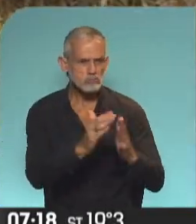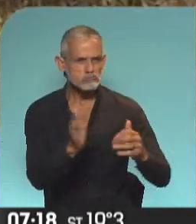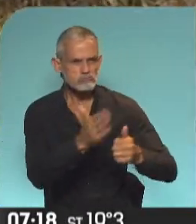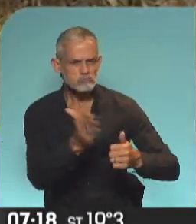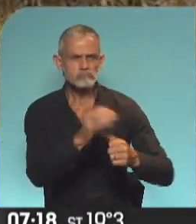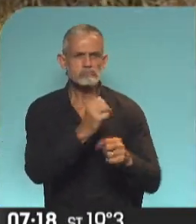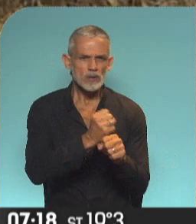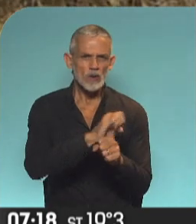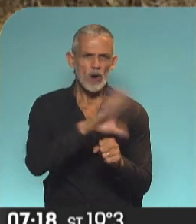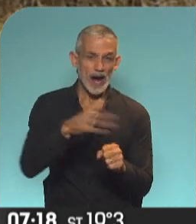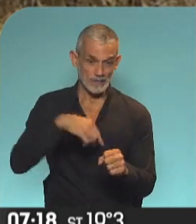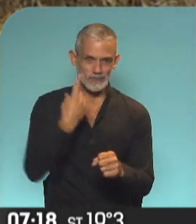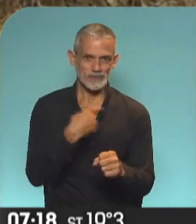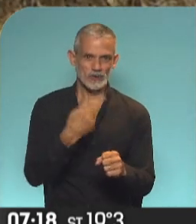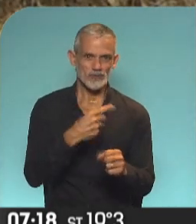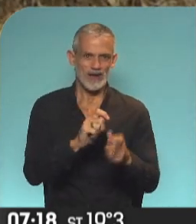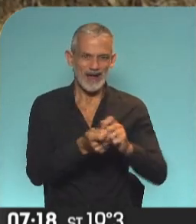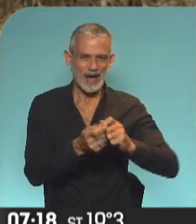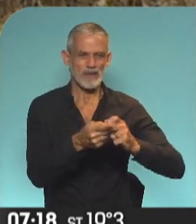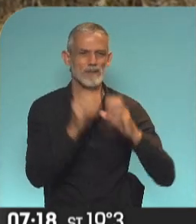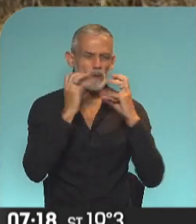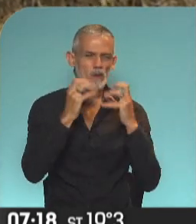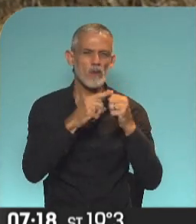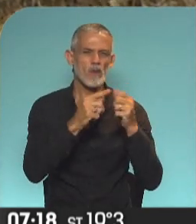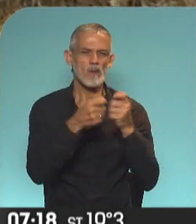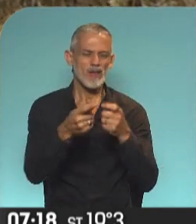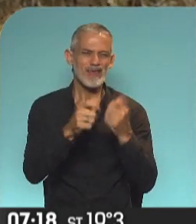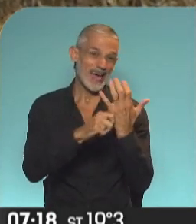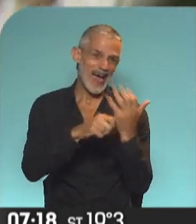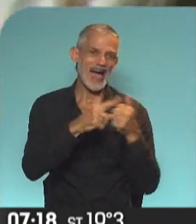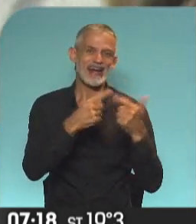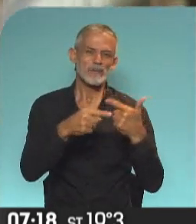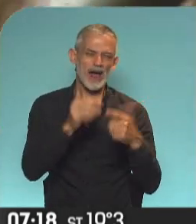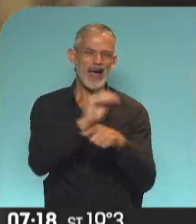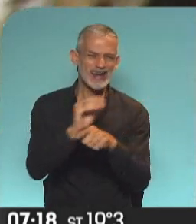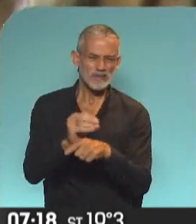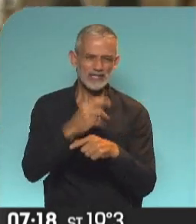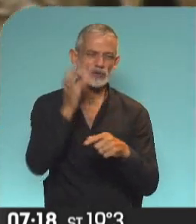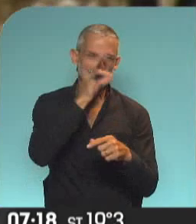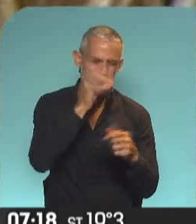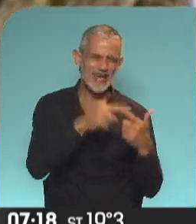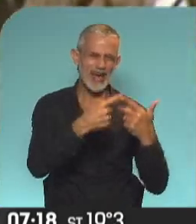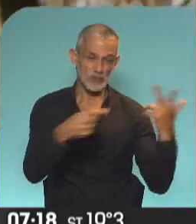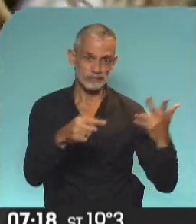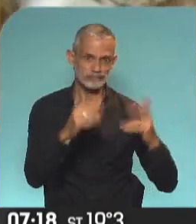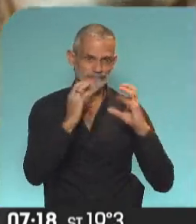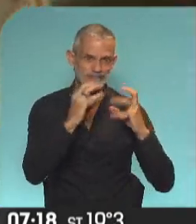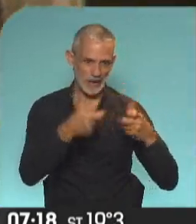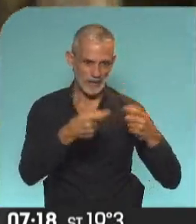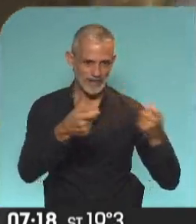a los que transformamos el grano en carne, en huevo, en leche, ¿no?, en la avicultura, en los cerdos,